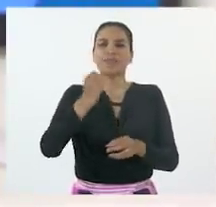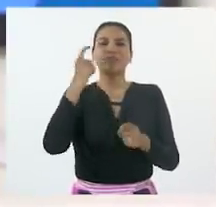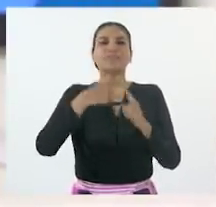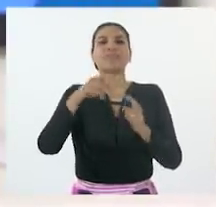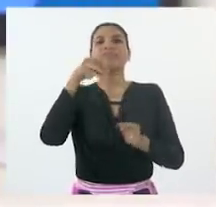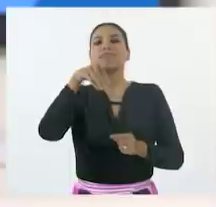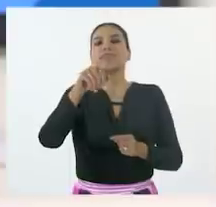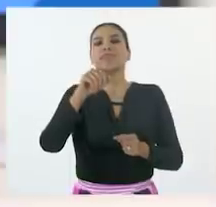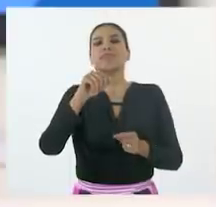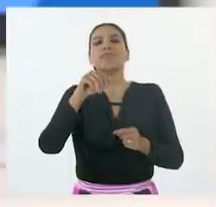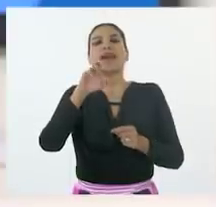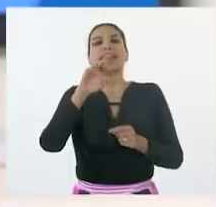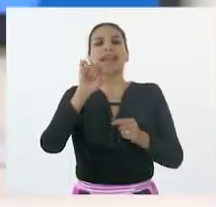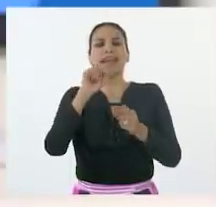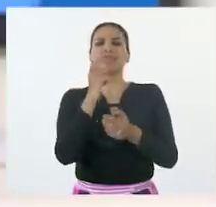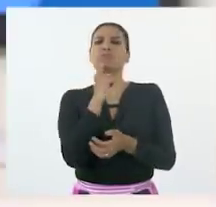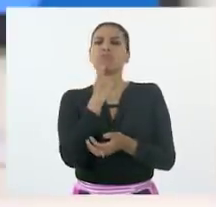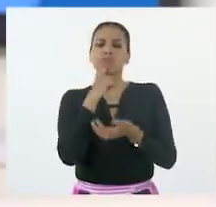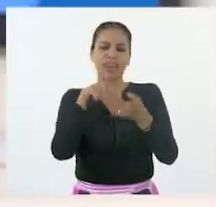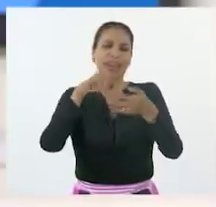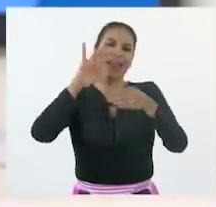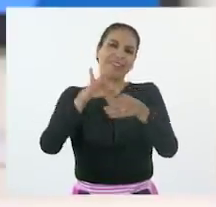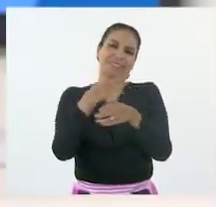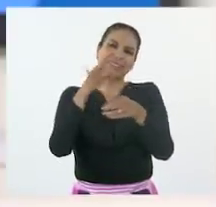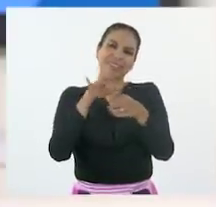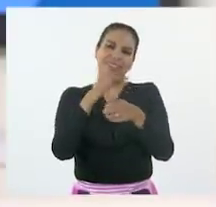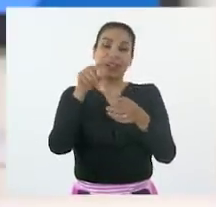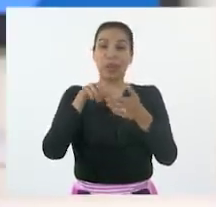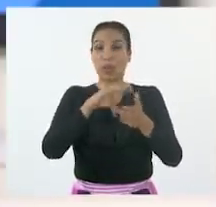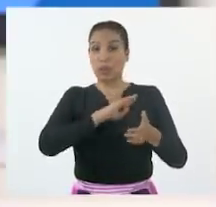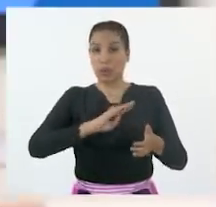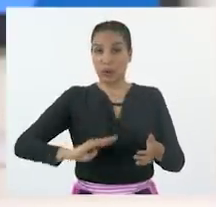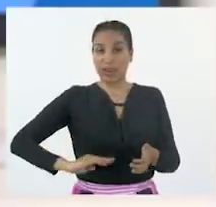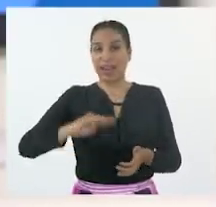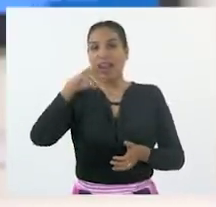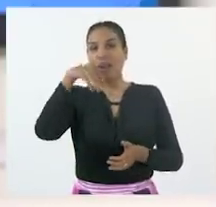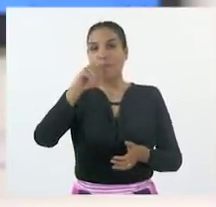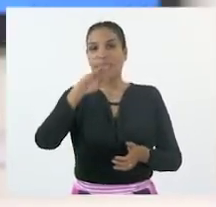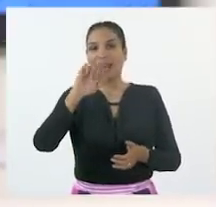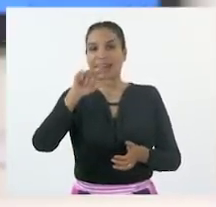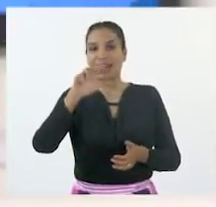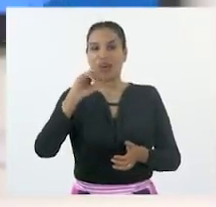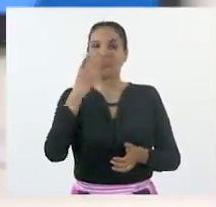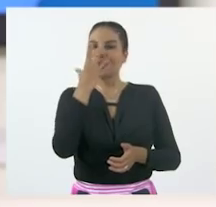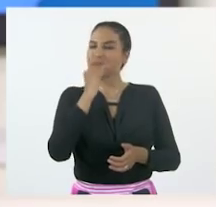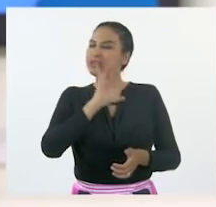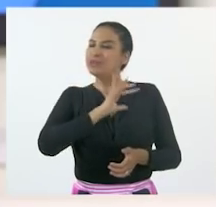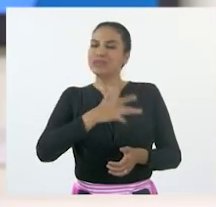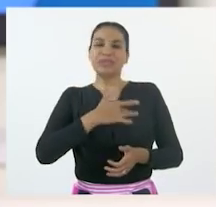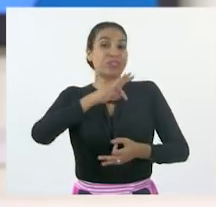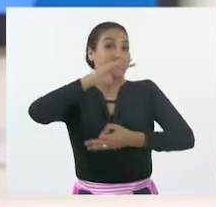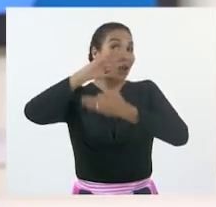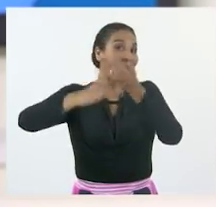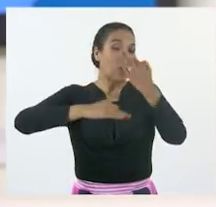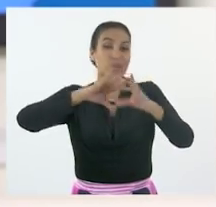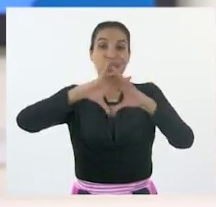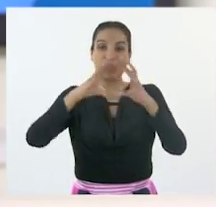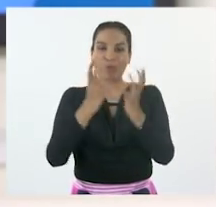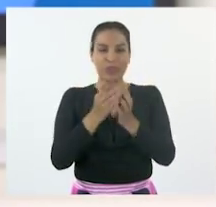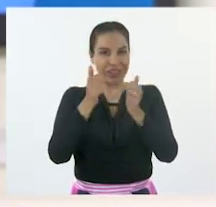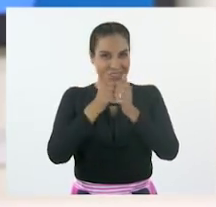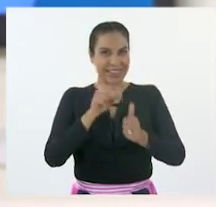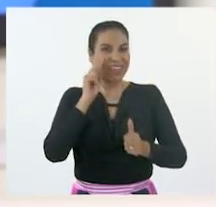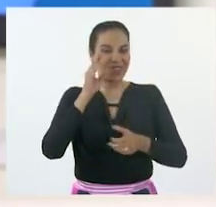Marías, coloridas muñecas bordadas a mano en el municipio de Amealco, apreciadas en todo el mundo.